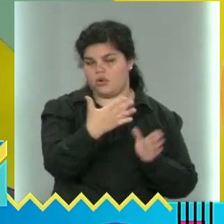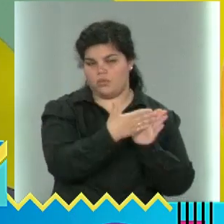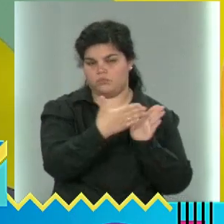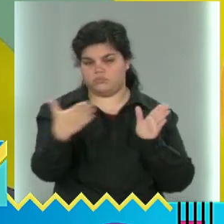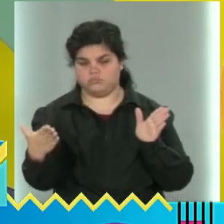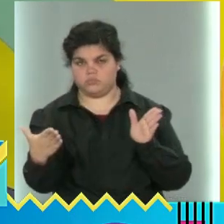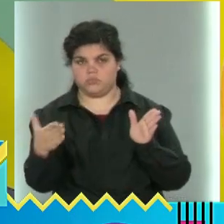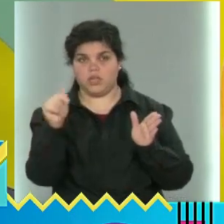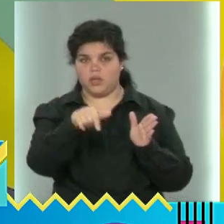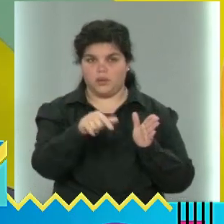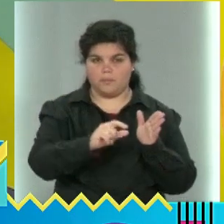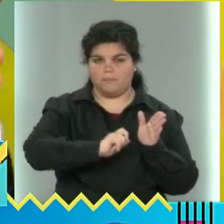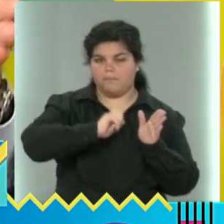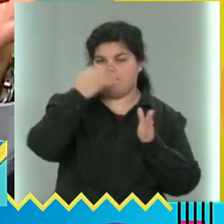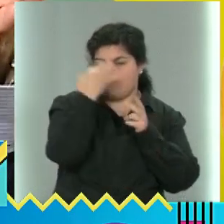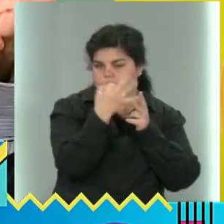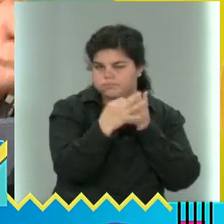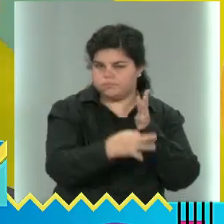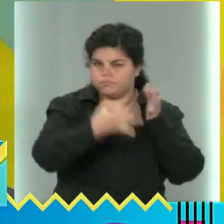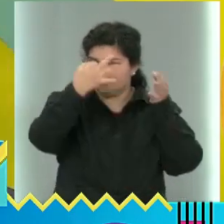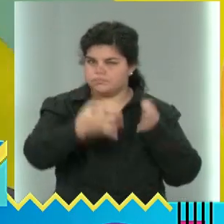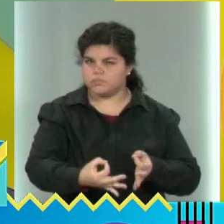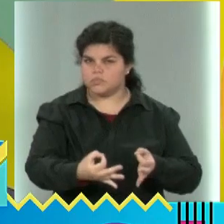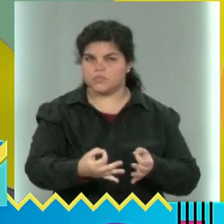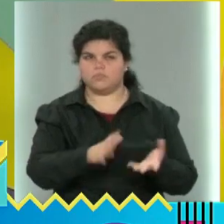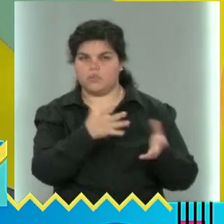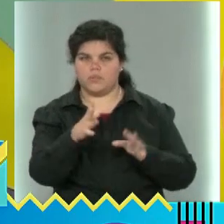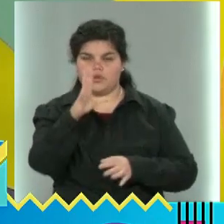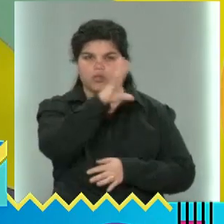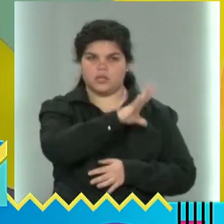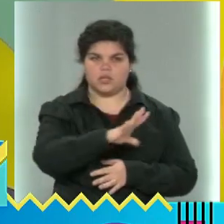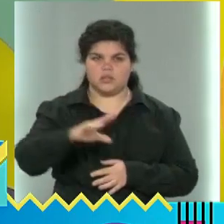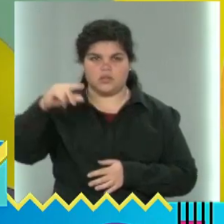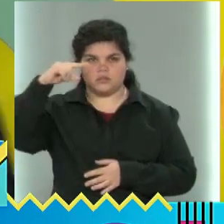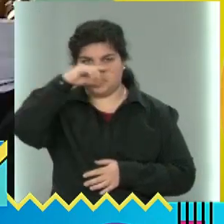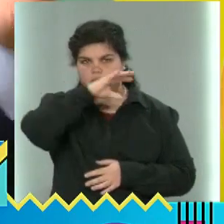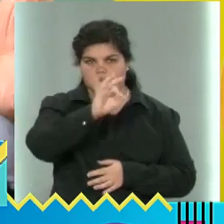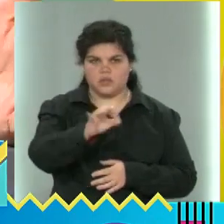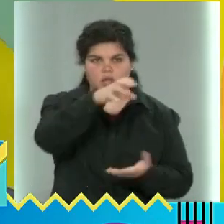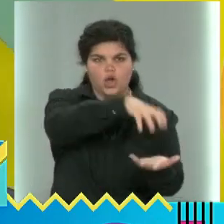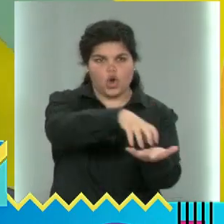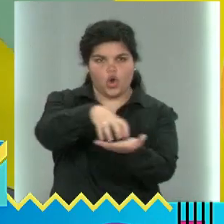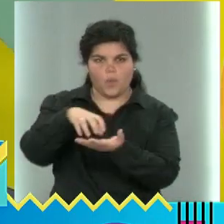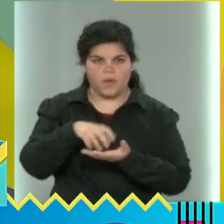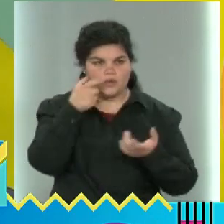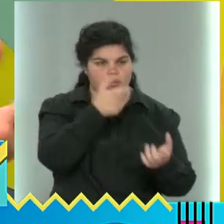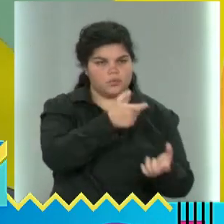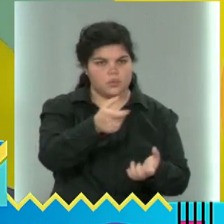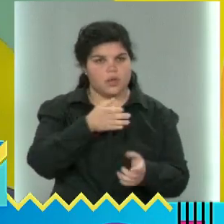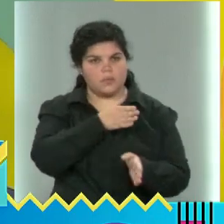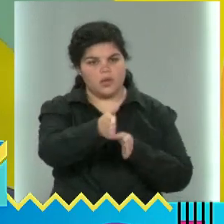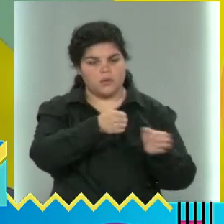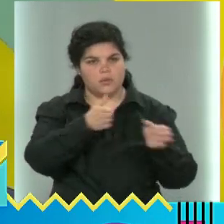medición, porque es una medición muy rigurosa, sobre 570 comercios, que va, y estamos